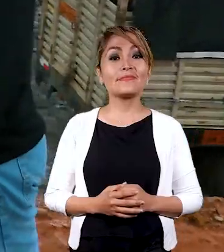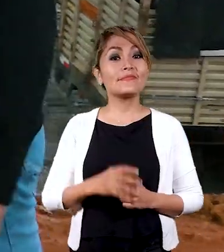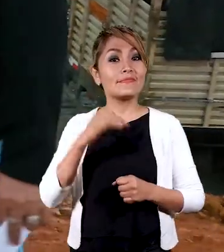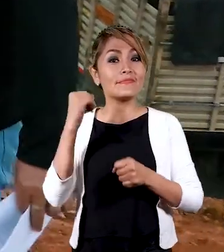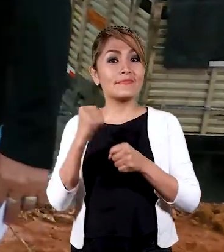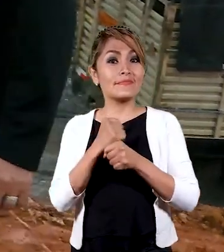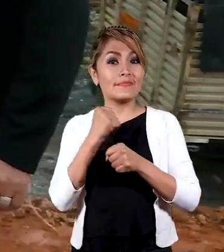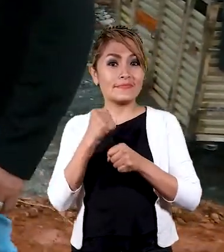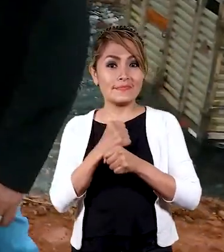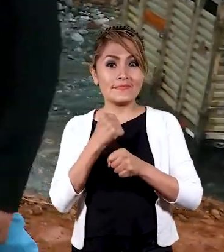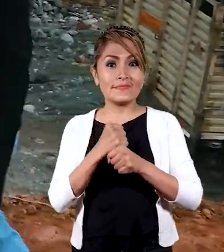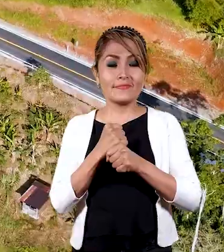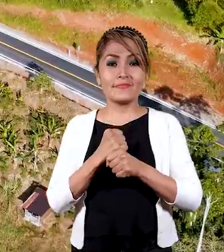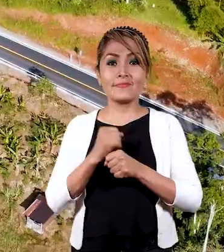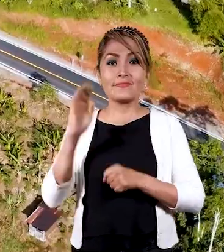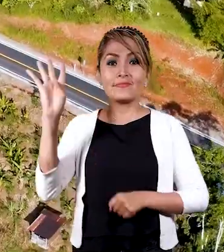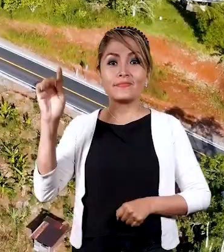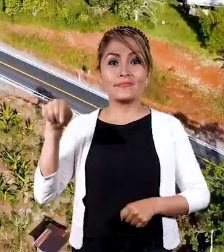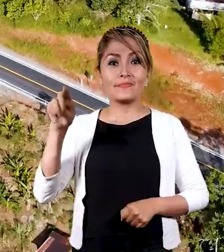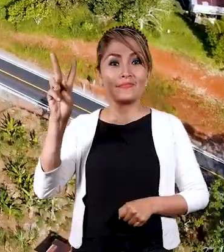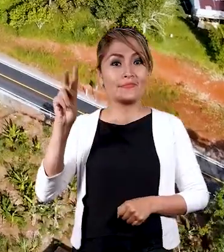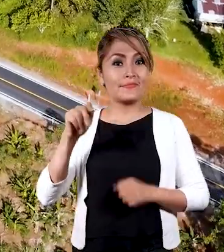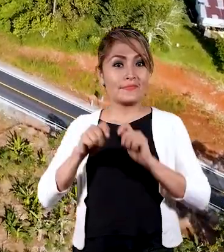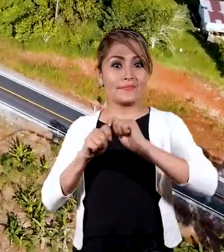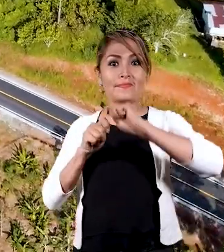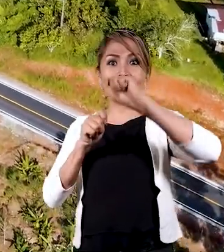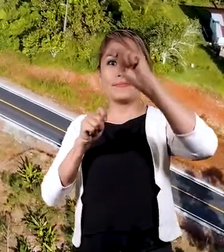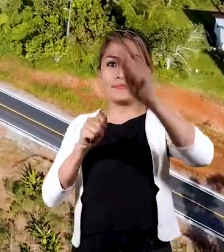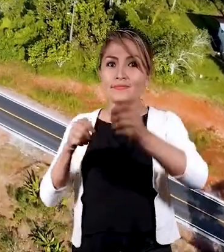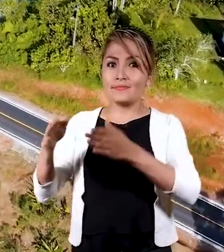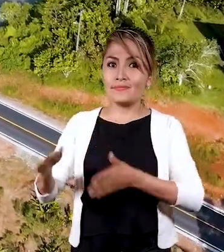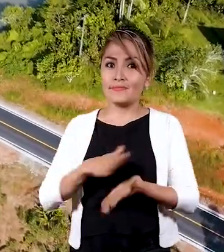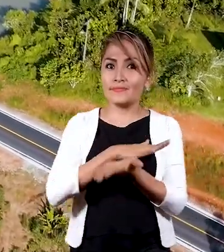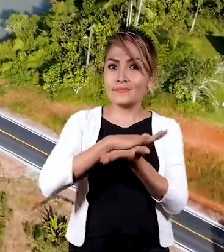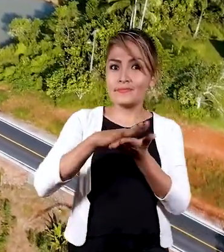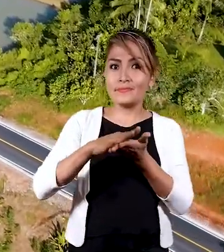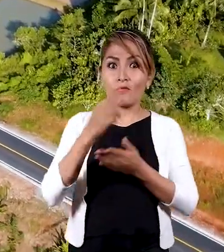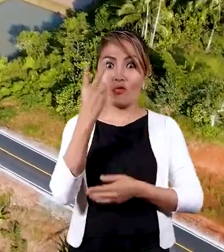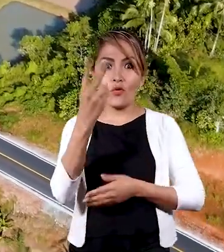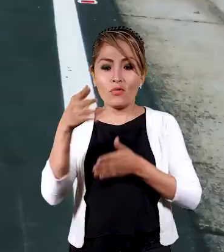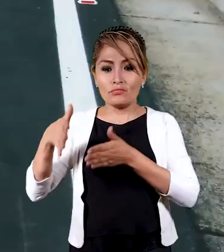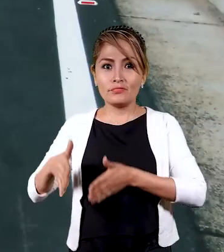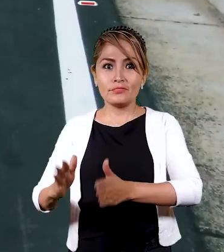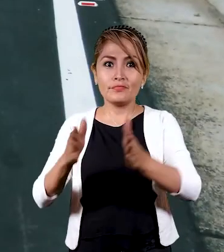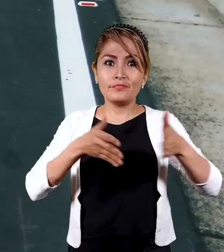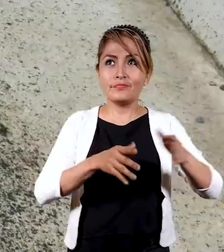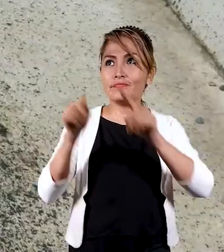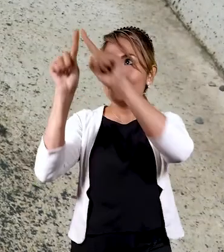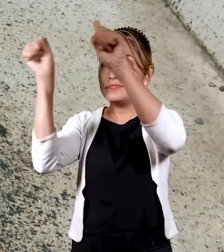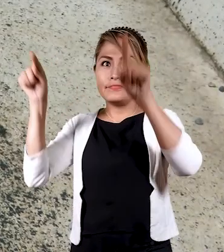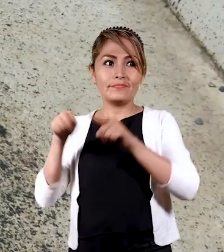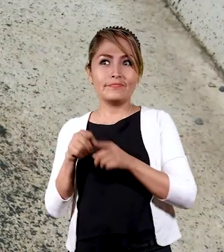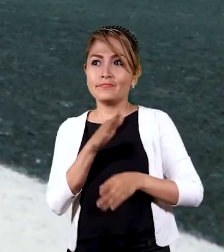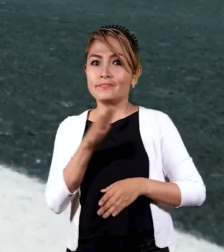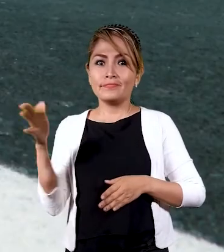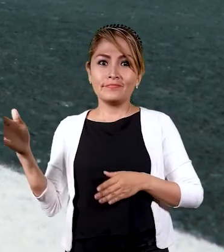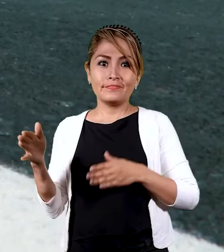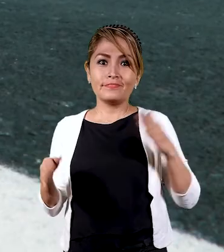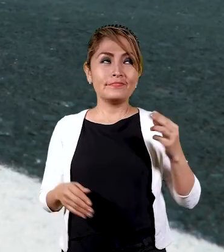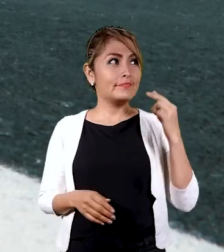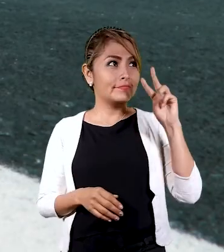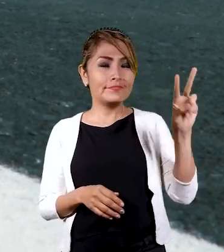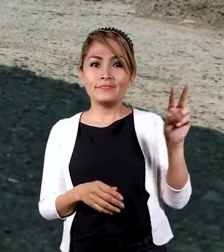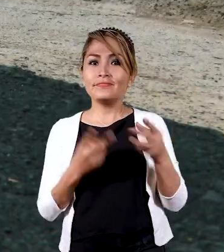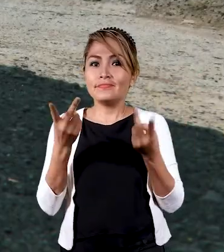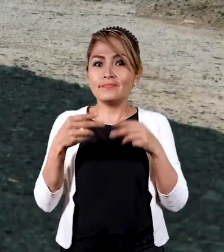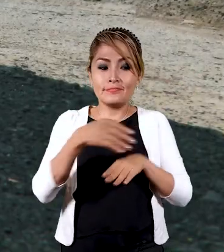La obra contempla 4.2 kilómetros de asfaltado con dos carriles, señalización vial horizontal y